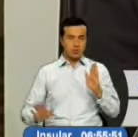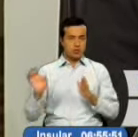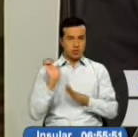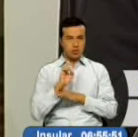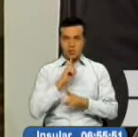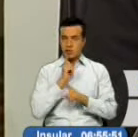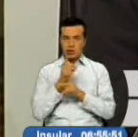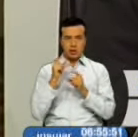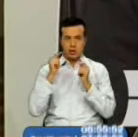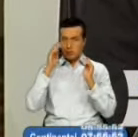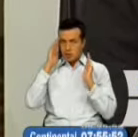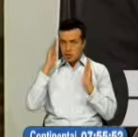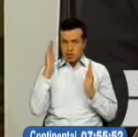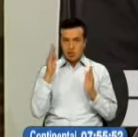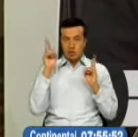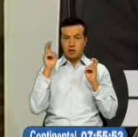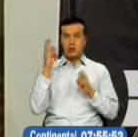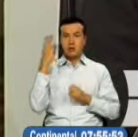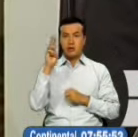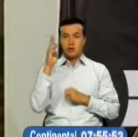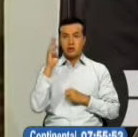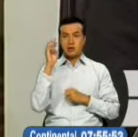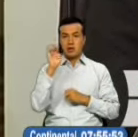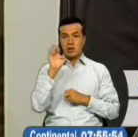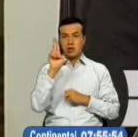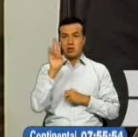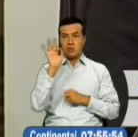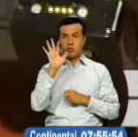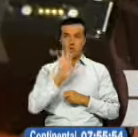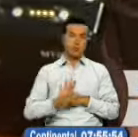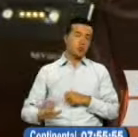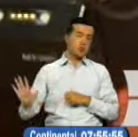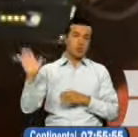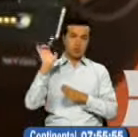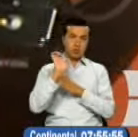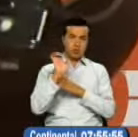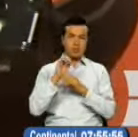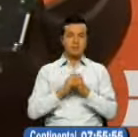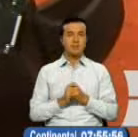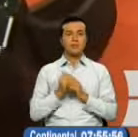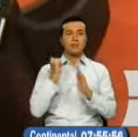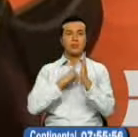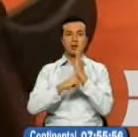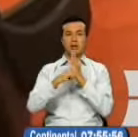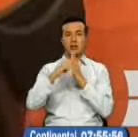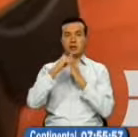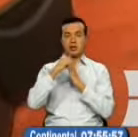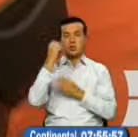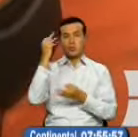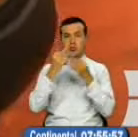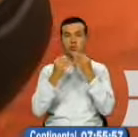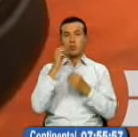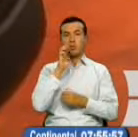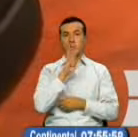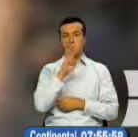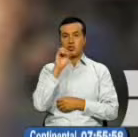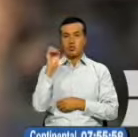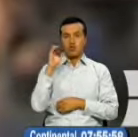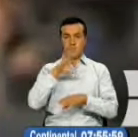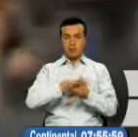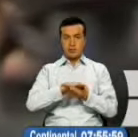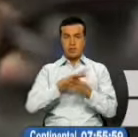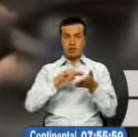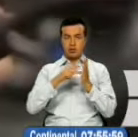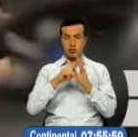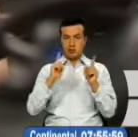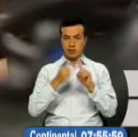de respuesta en base a los 16 ECUs que tenemos implementados. El Ministerio de Justicia cuenta con 400 equipos tecnológicos